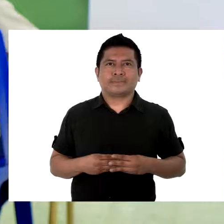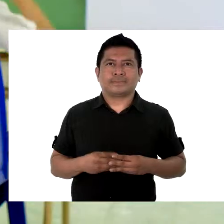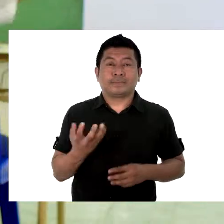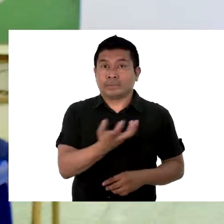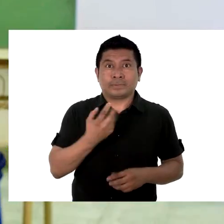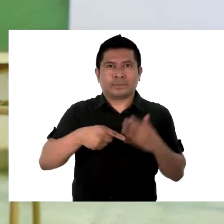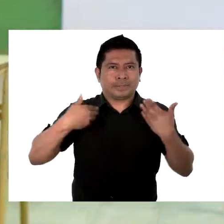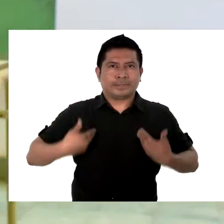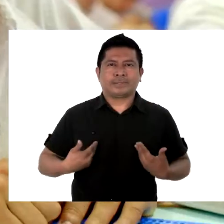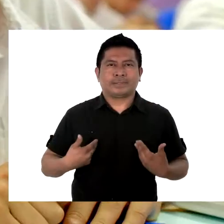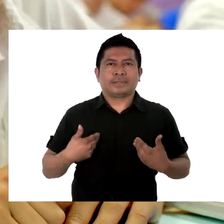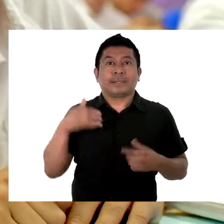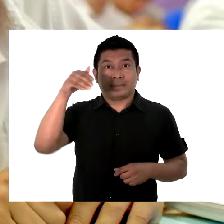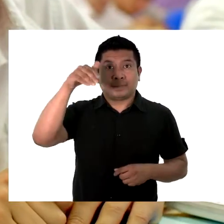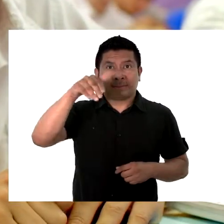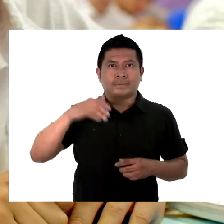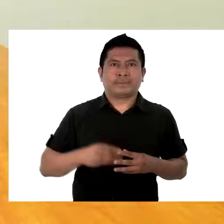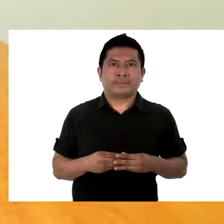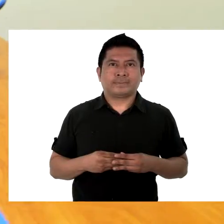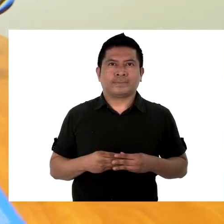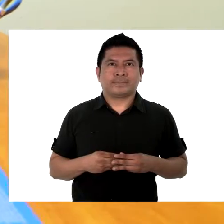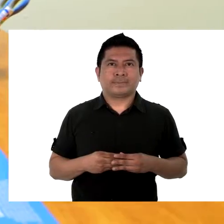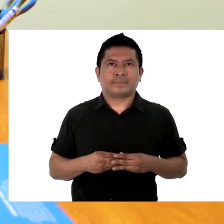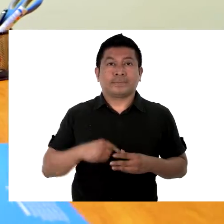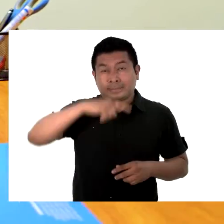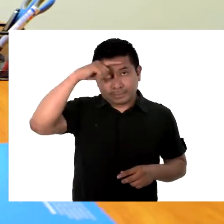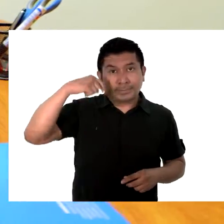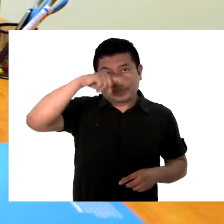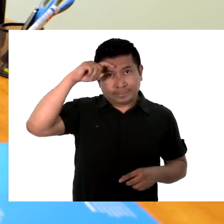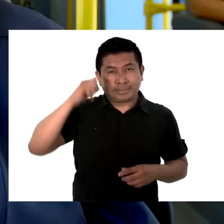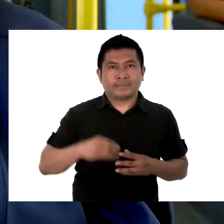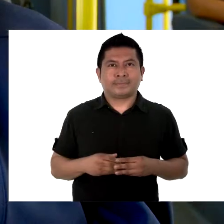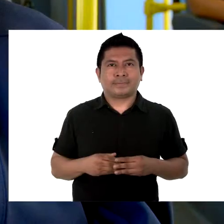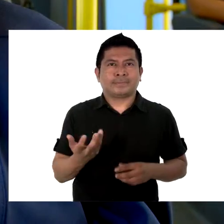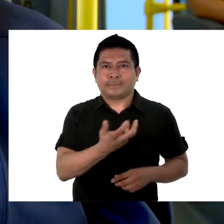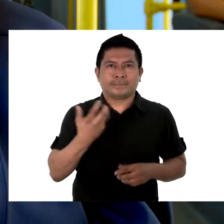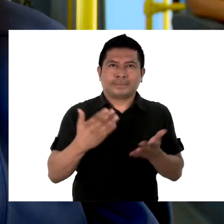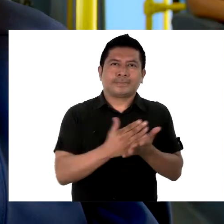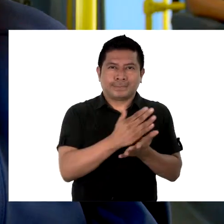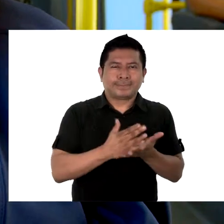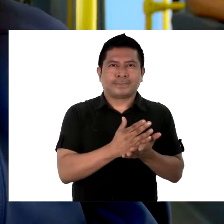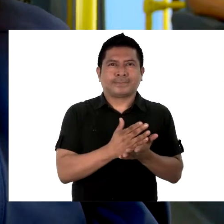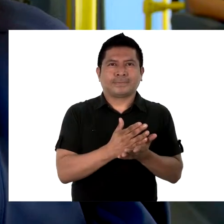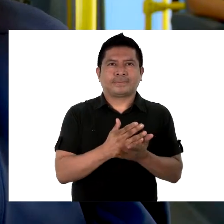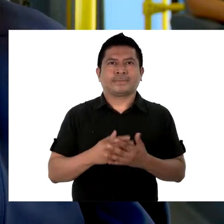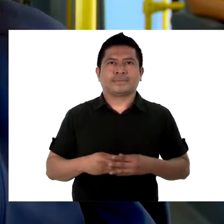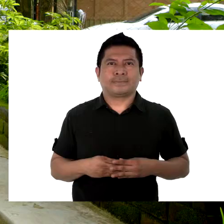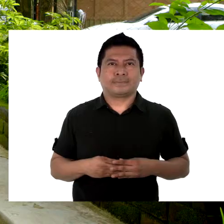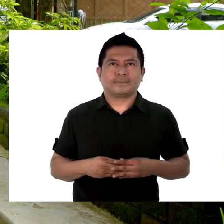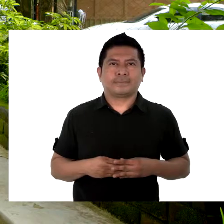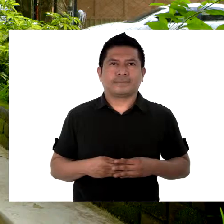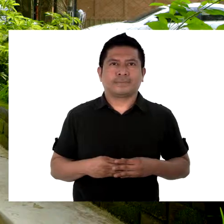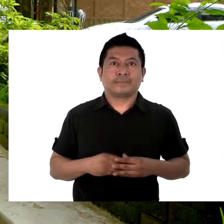Las personas tenemos derecho a la educación, al trabajo, a la accesibilidad universal,